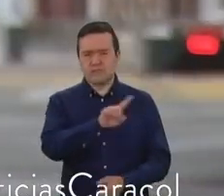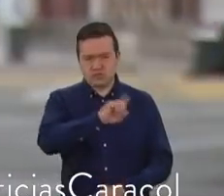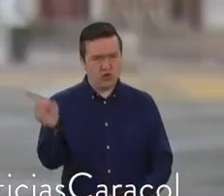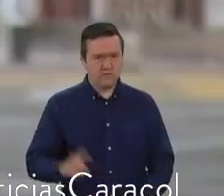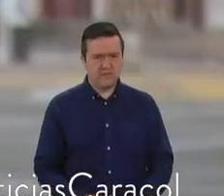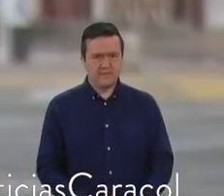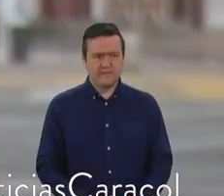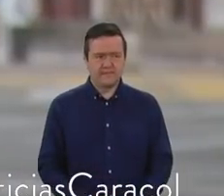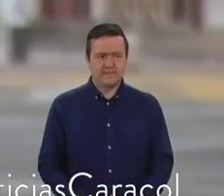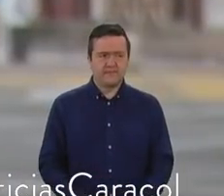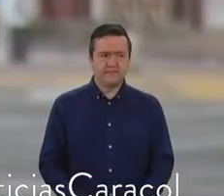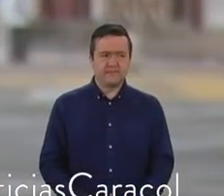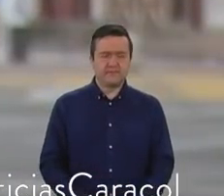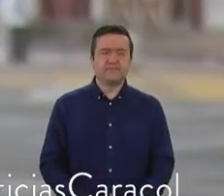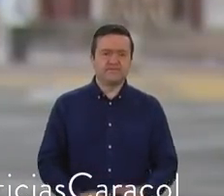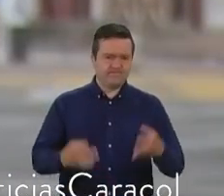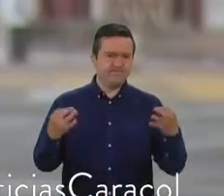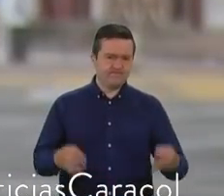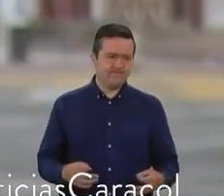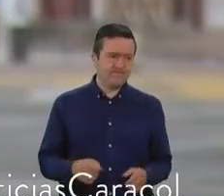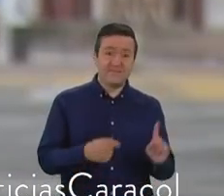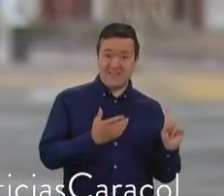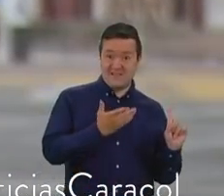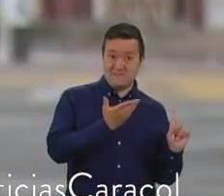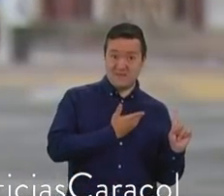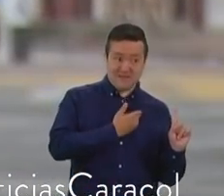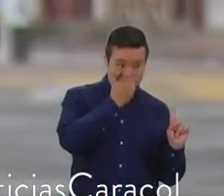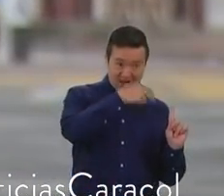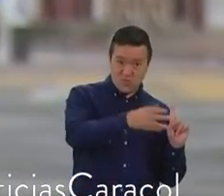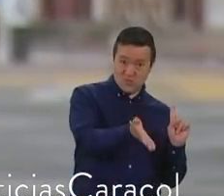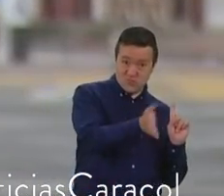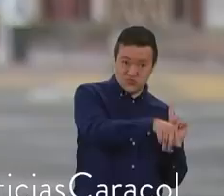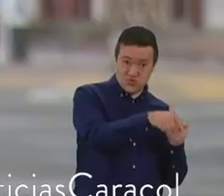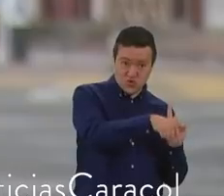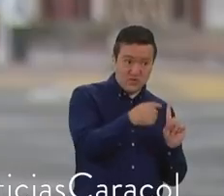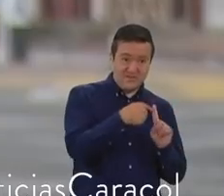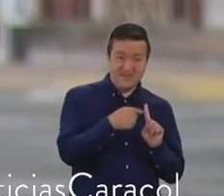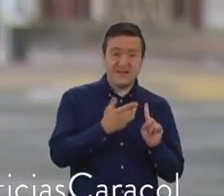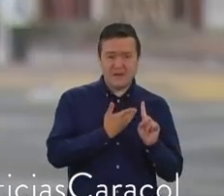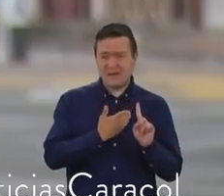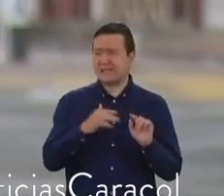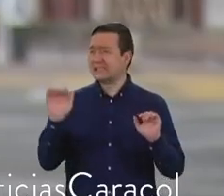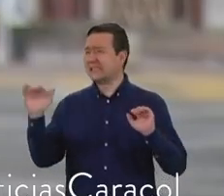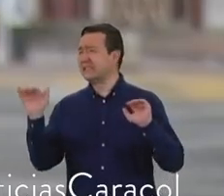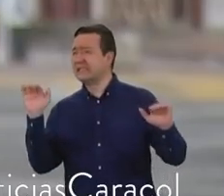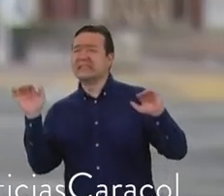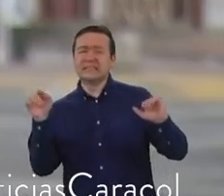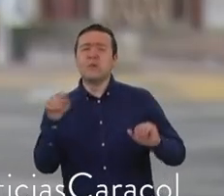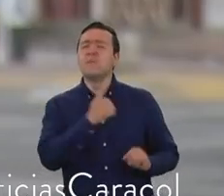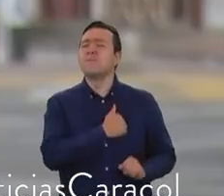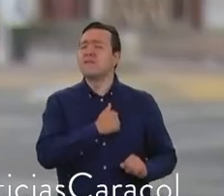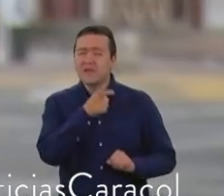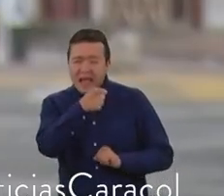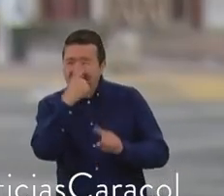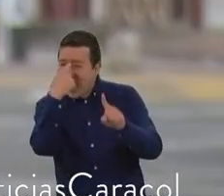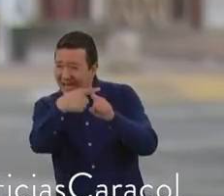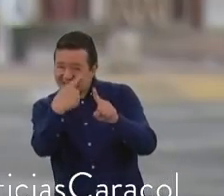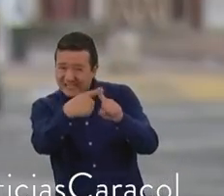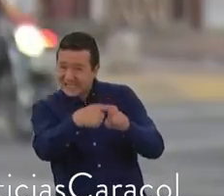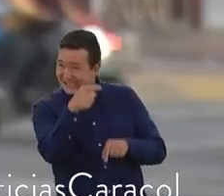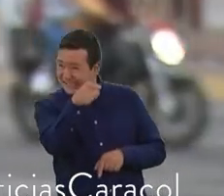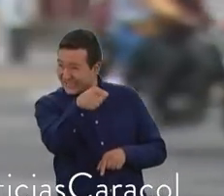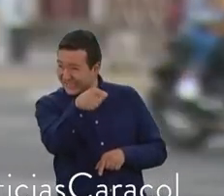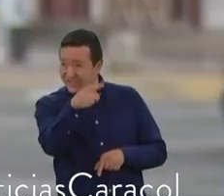La mamá del estudiante de psicología le pide a todos los vecinos que denuncien los hechos de los cuales también